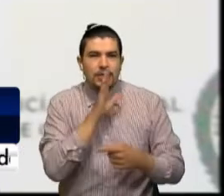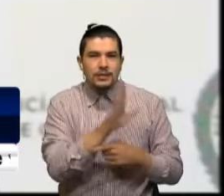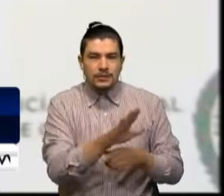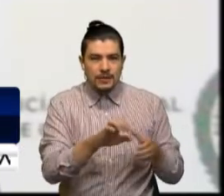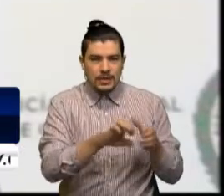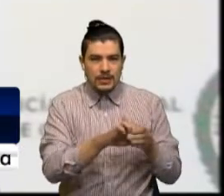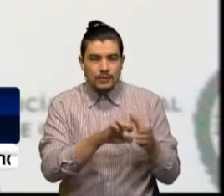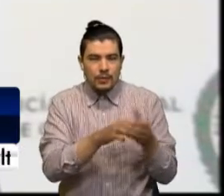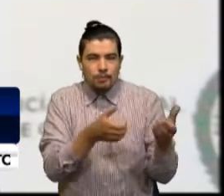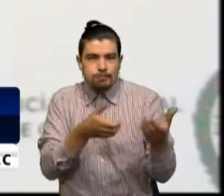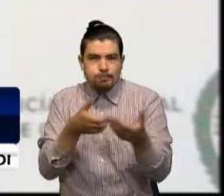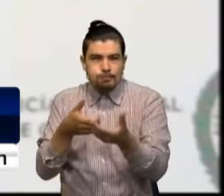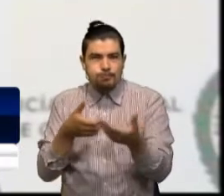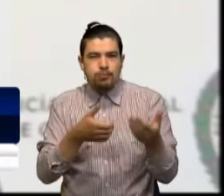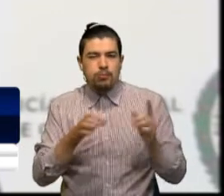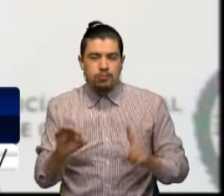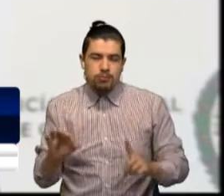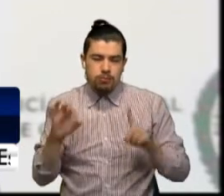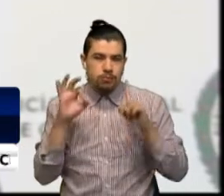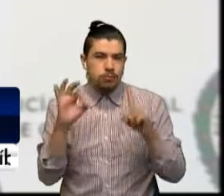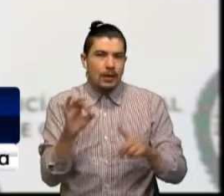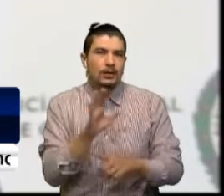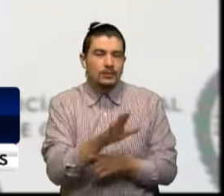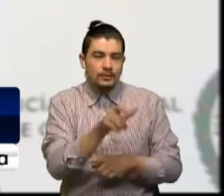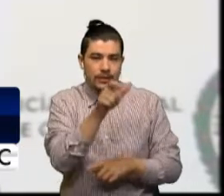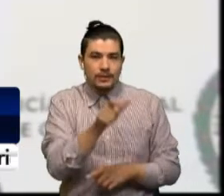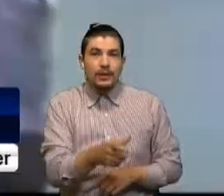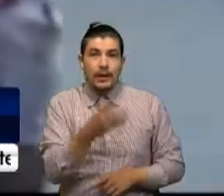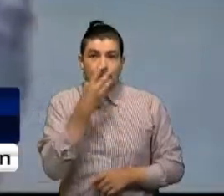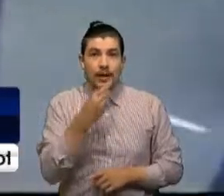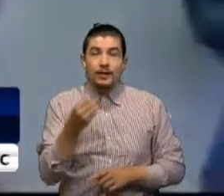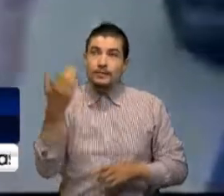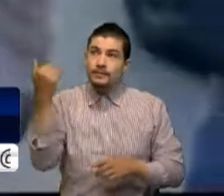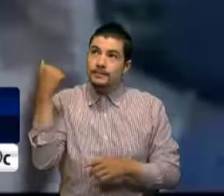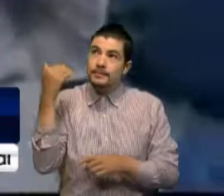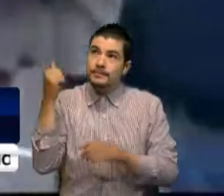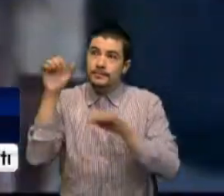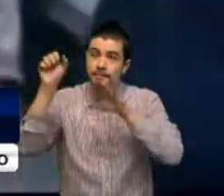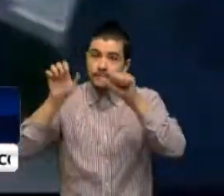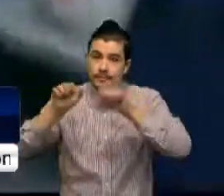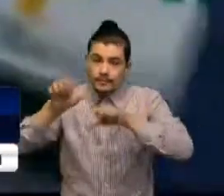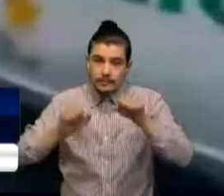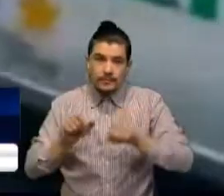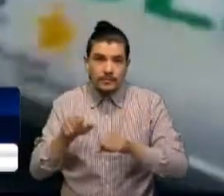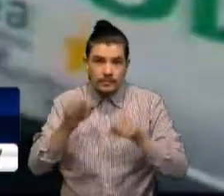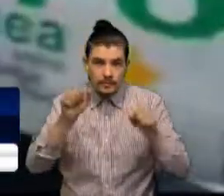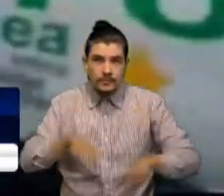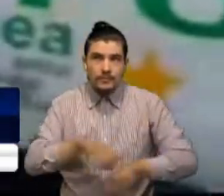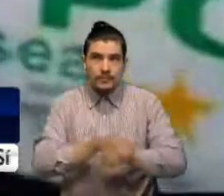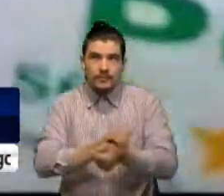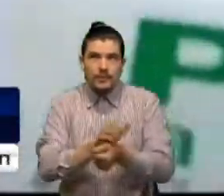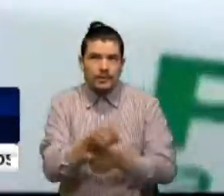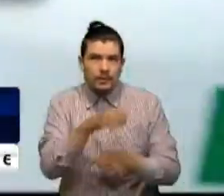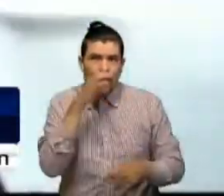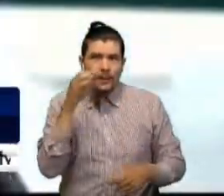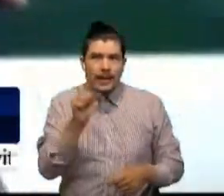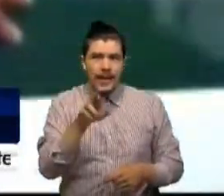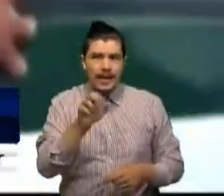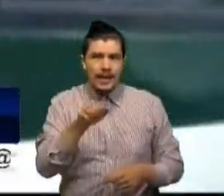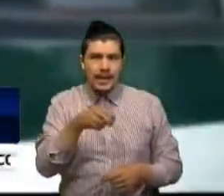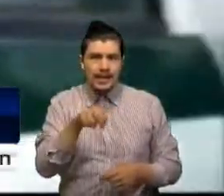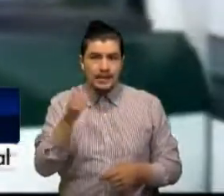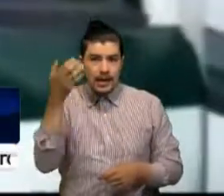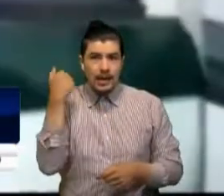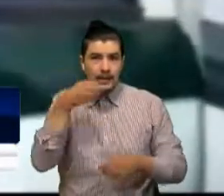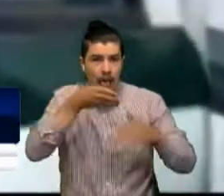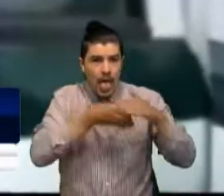equipo de bomberos que garantizó de que este delincuente descendiera sin ningún riesgo. A La Araña, quien tiene varios ingresos a la